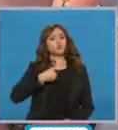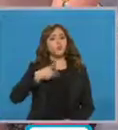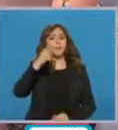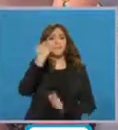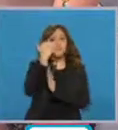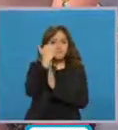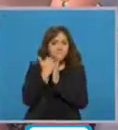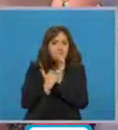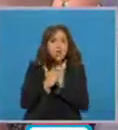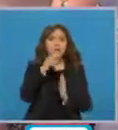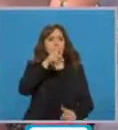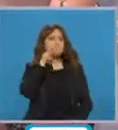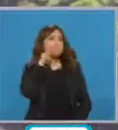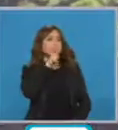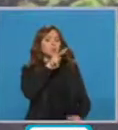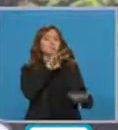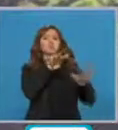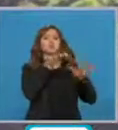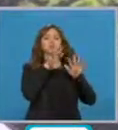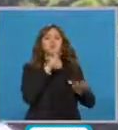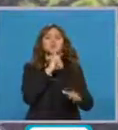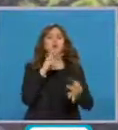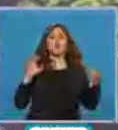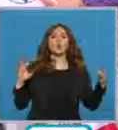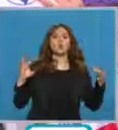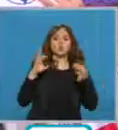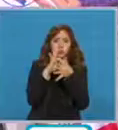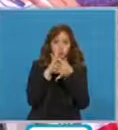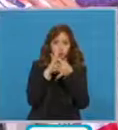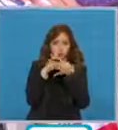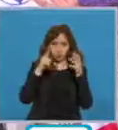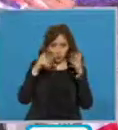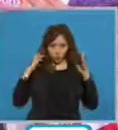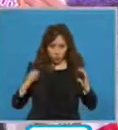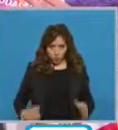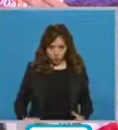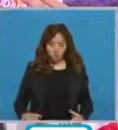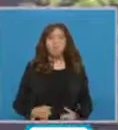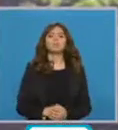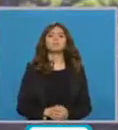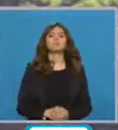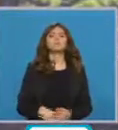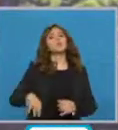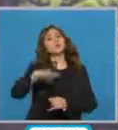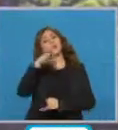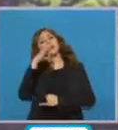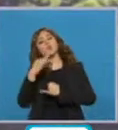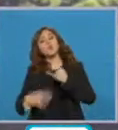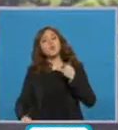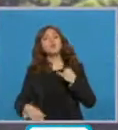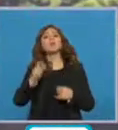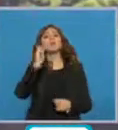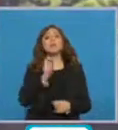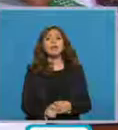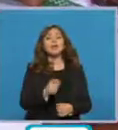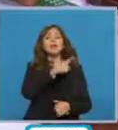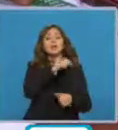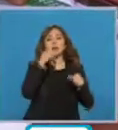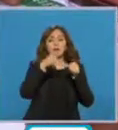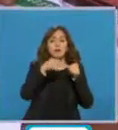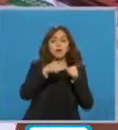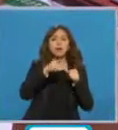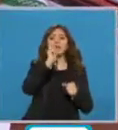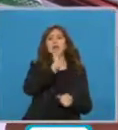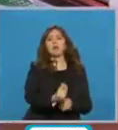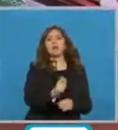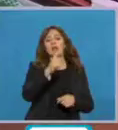disimule y se ve muy lindo y hace juego con disimulando la parte de hombros. Y por último, el cuerpo X o el cuerpo 8,